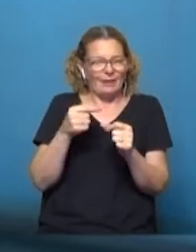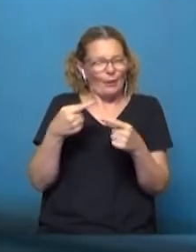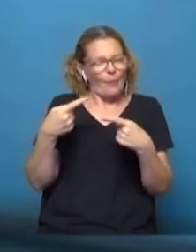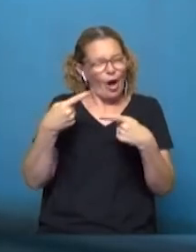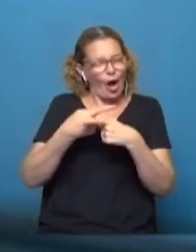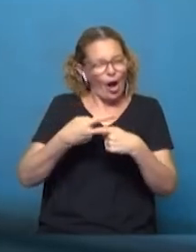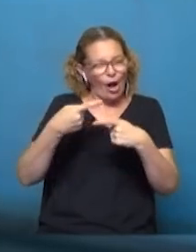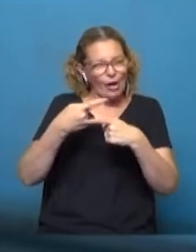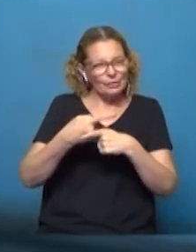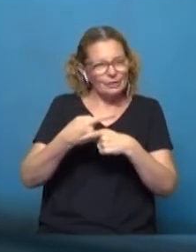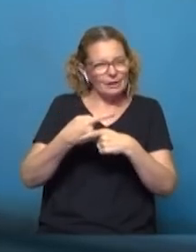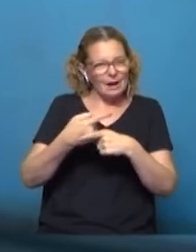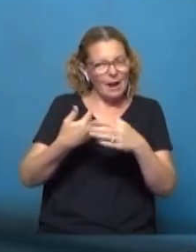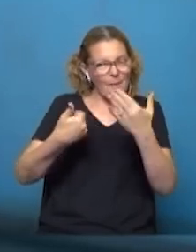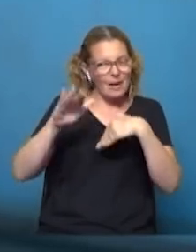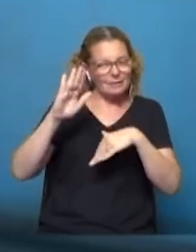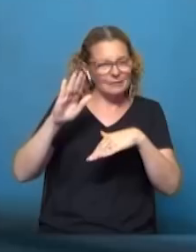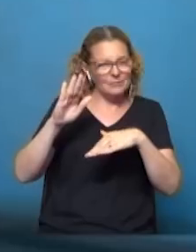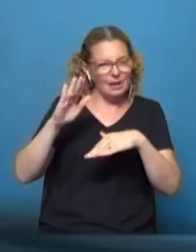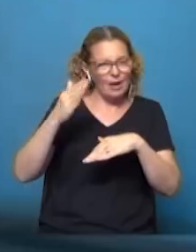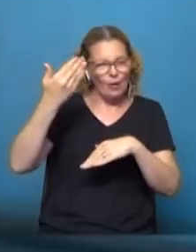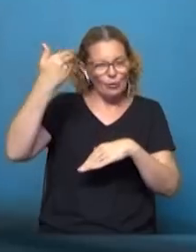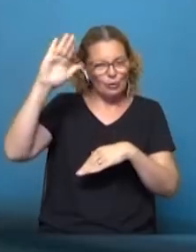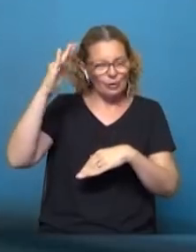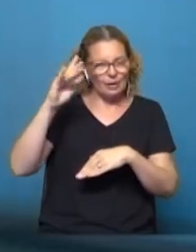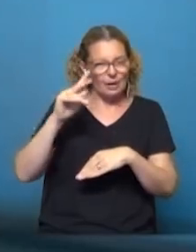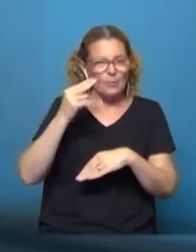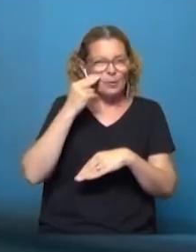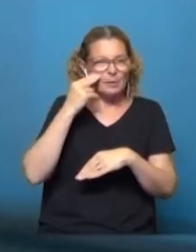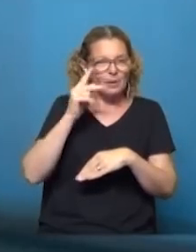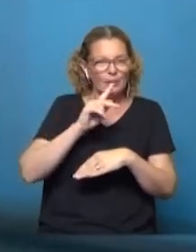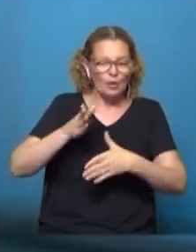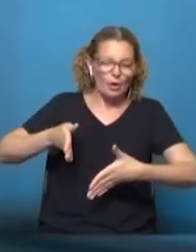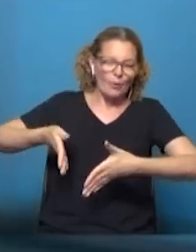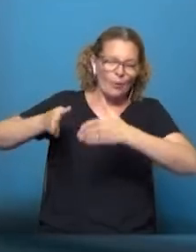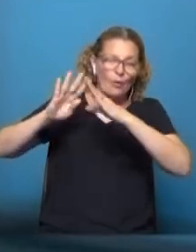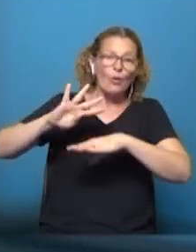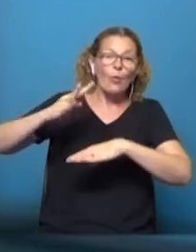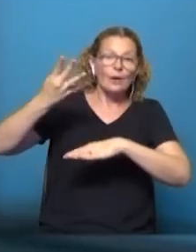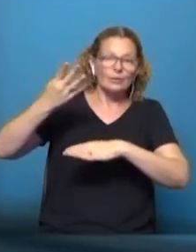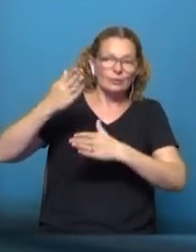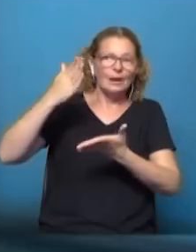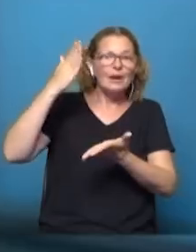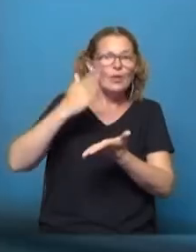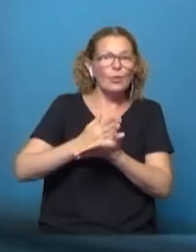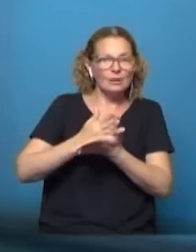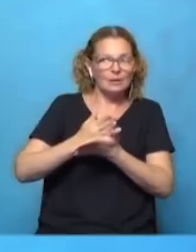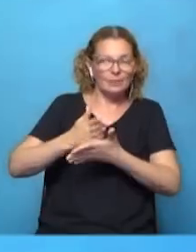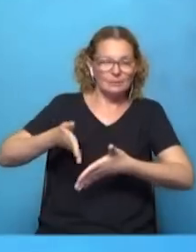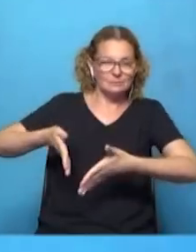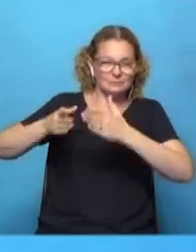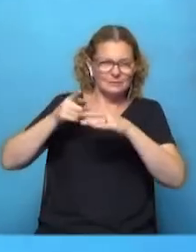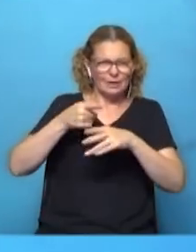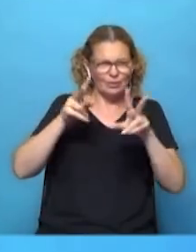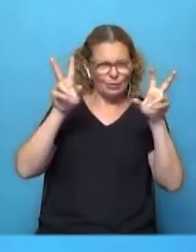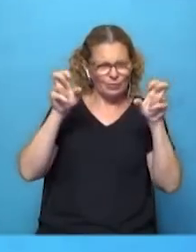a la máxima autoridad el problema no está en el cuarto piso está en el último piso de la Torre ejecutiva eso es un